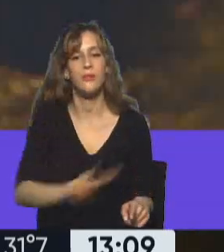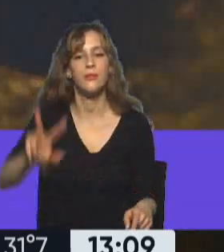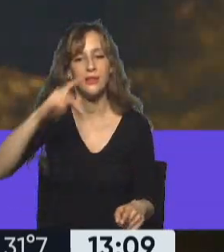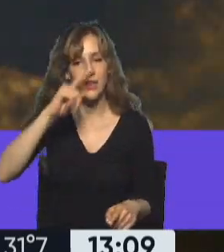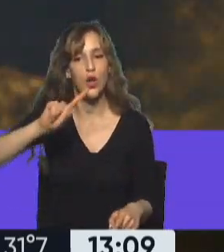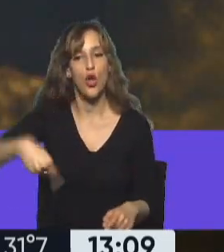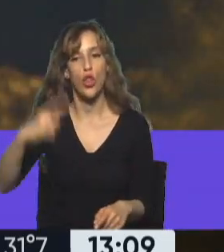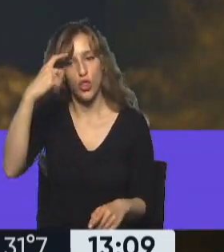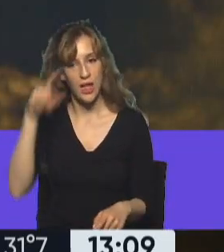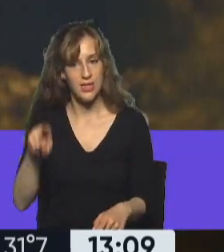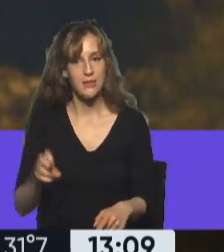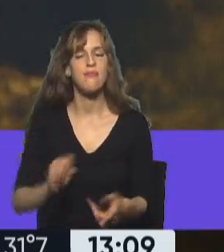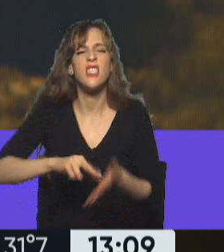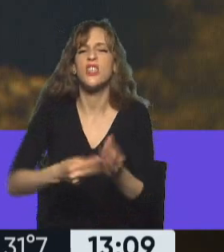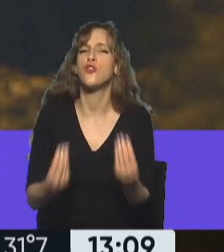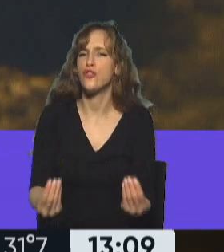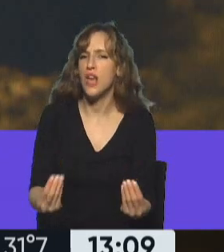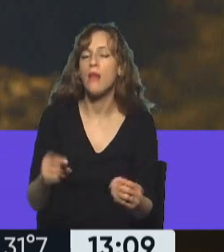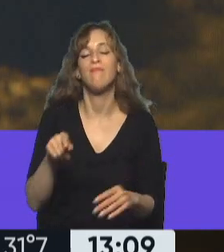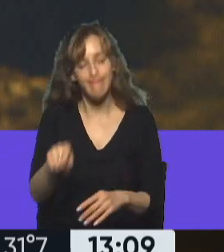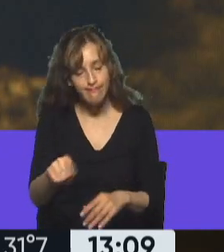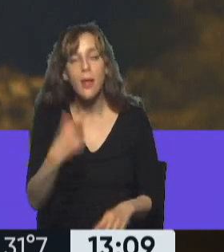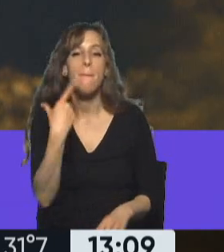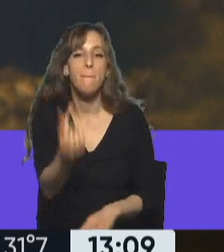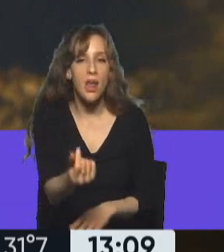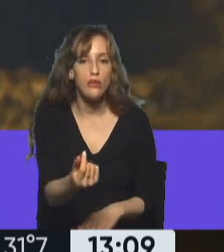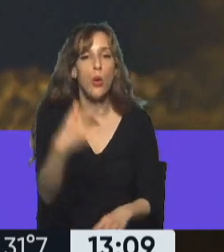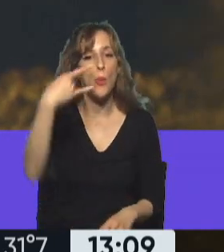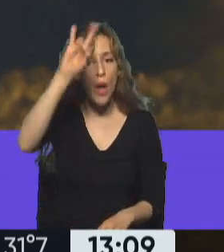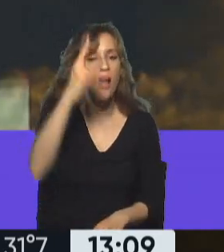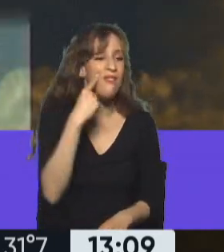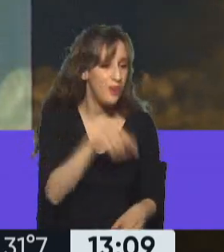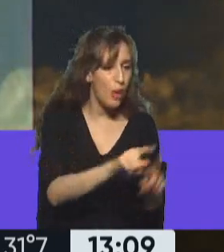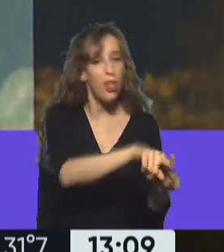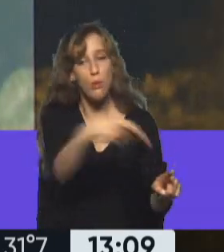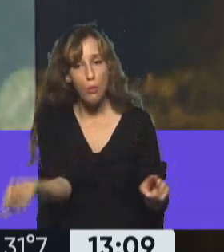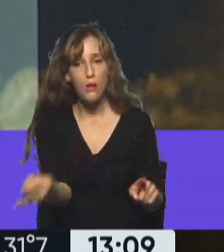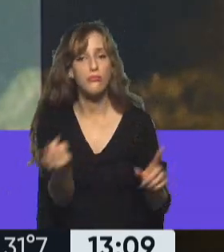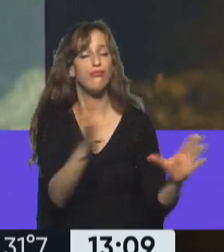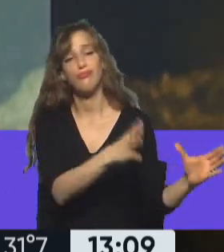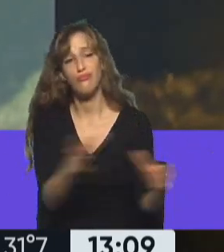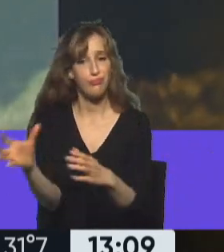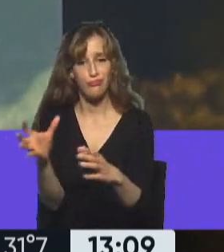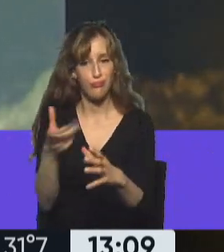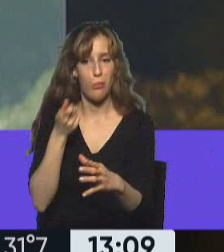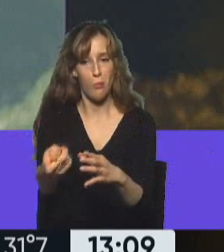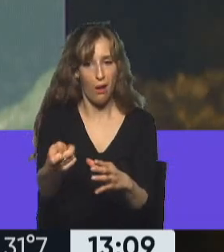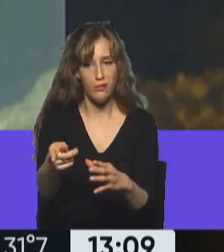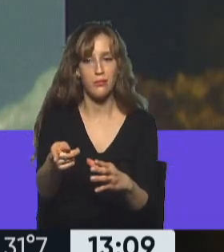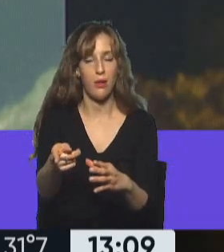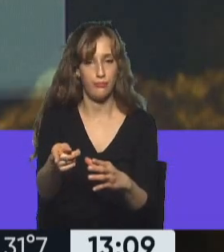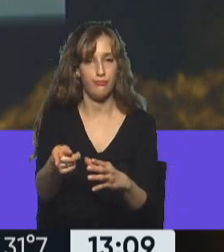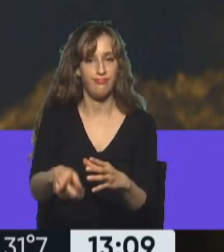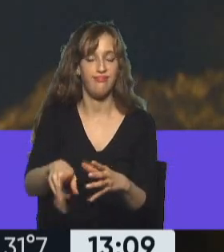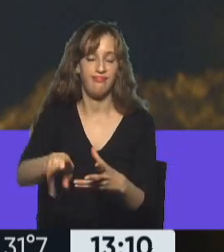esto? Que si vos tenés un eslabón en el cual tenés el precio del ganado, luego va a la faena, bien, luego se convierte en